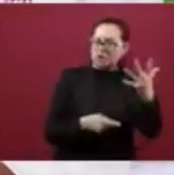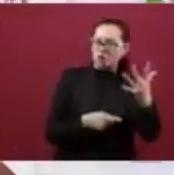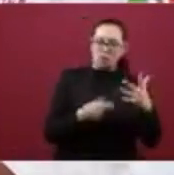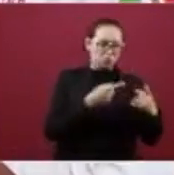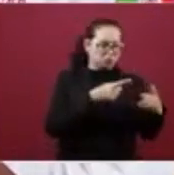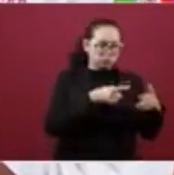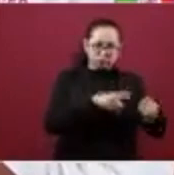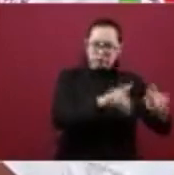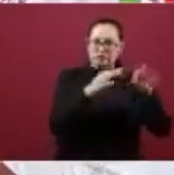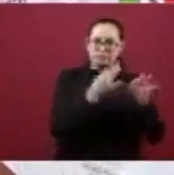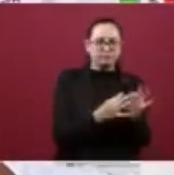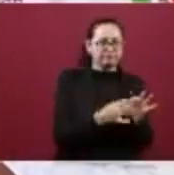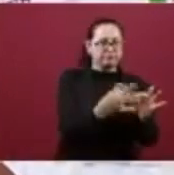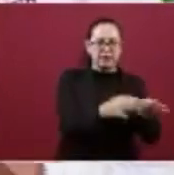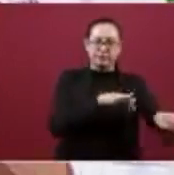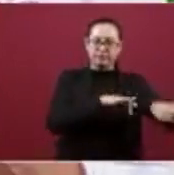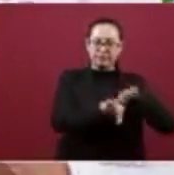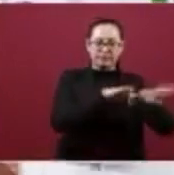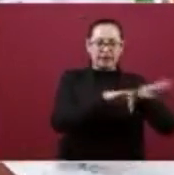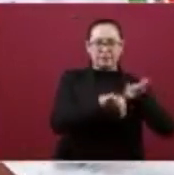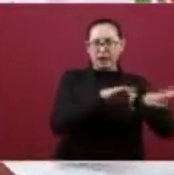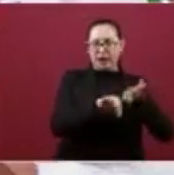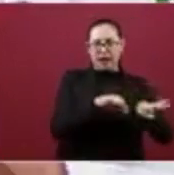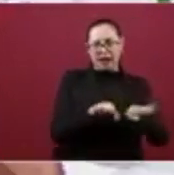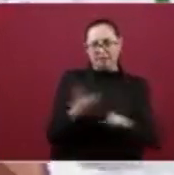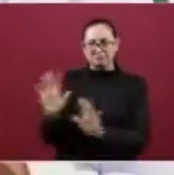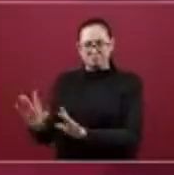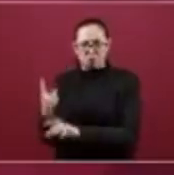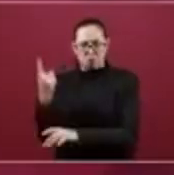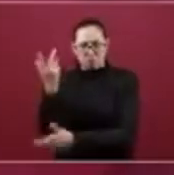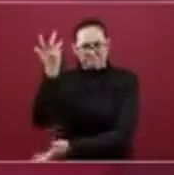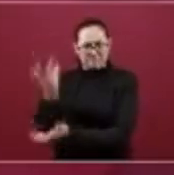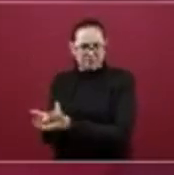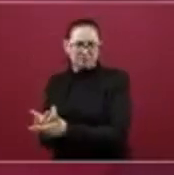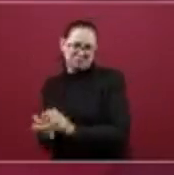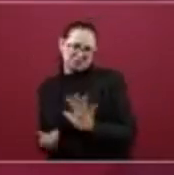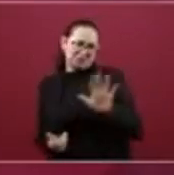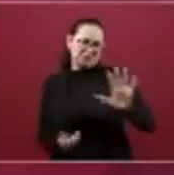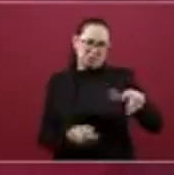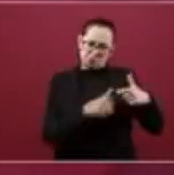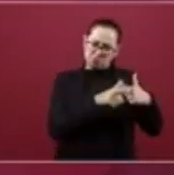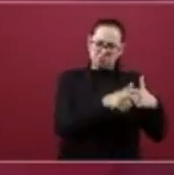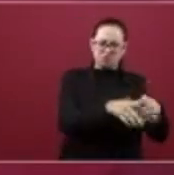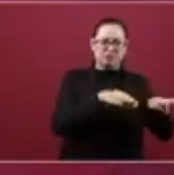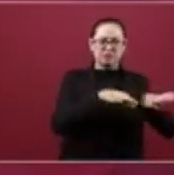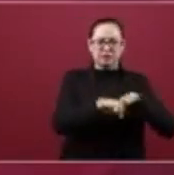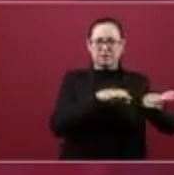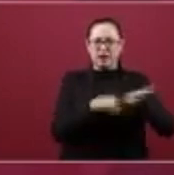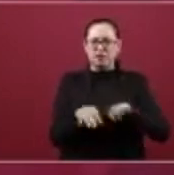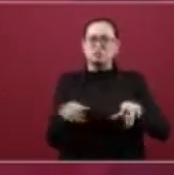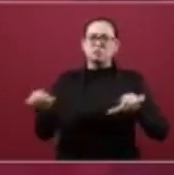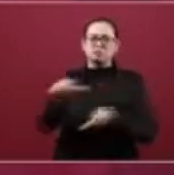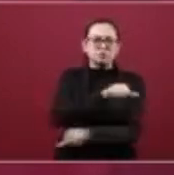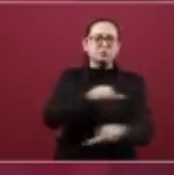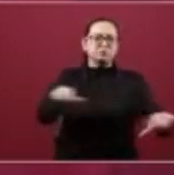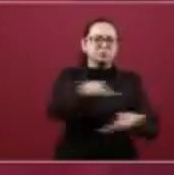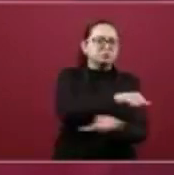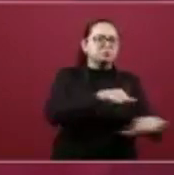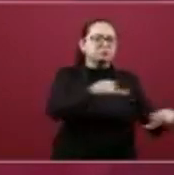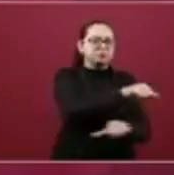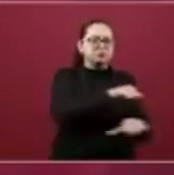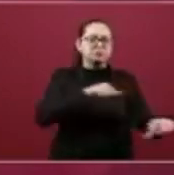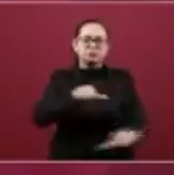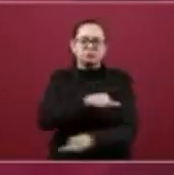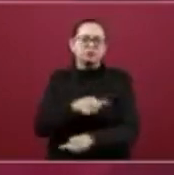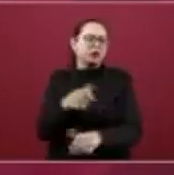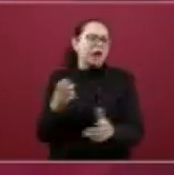y como antes se hacía, porque esta es una práctica común, se va haciendo un